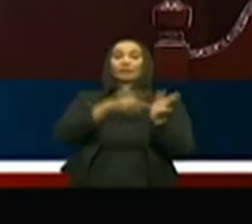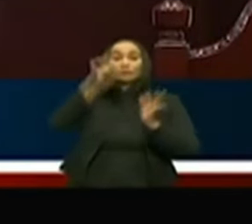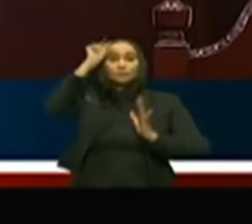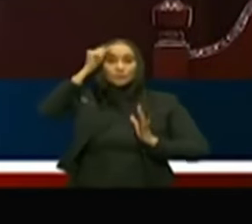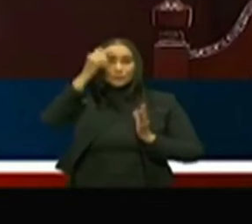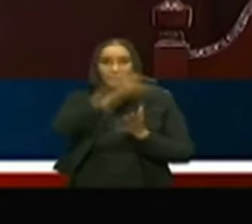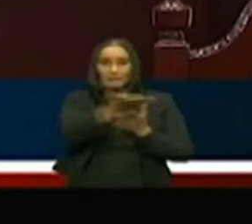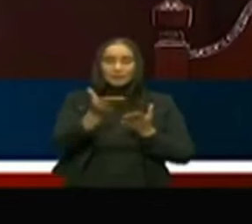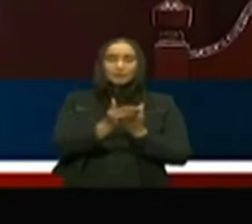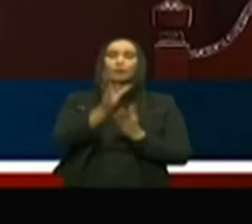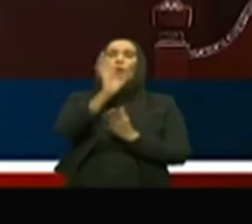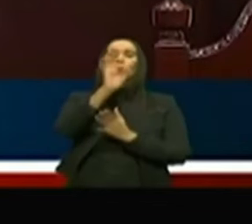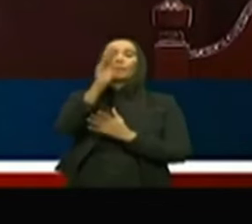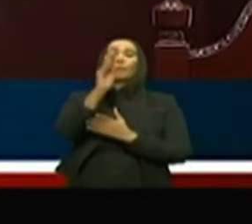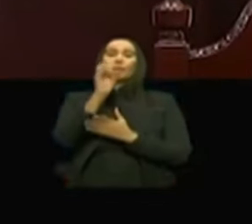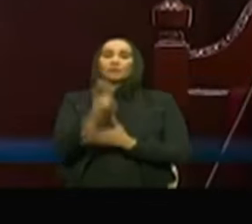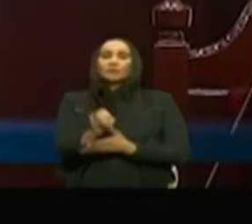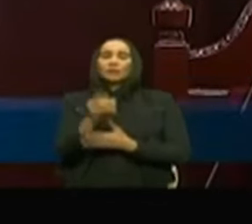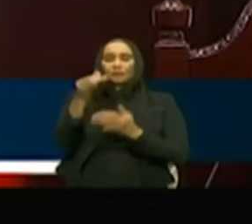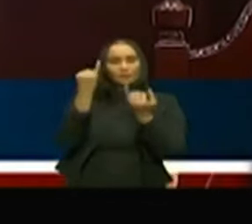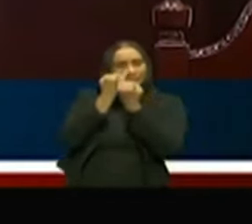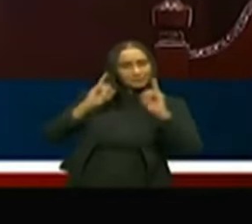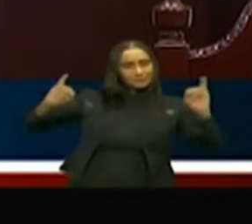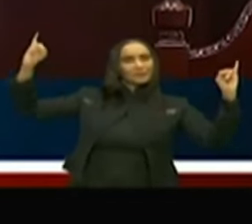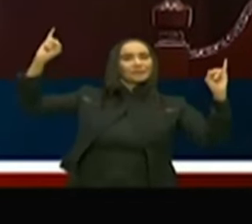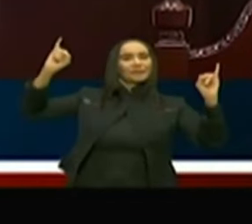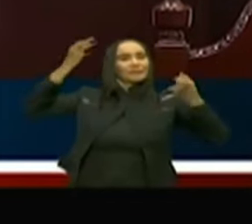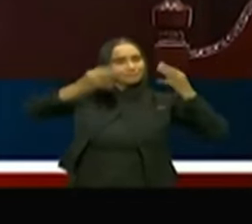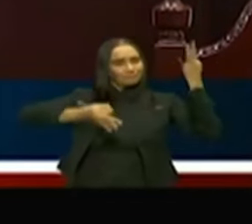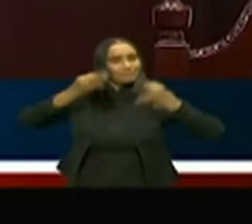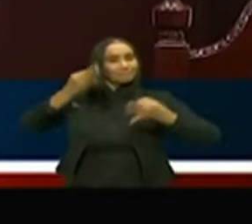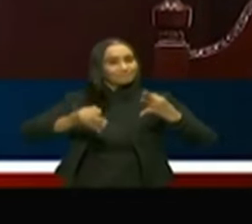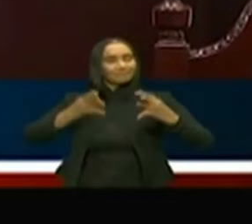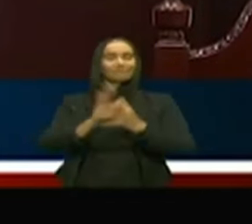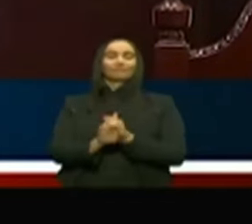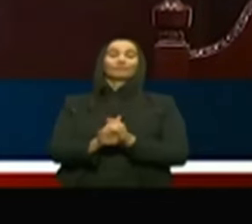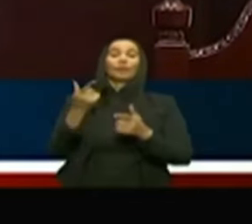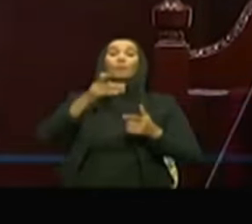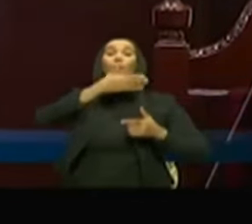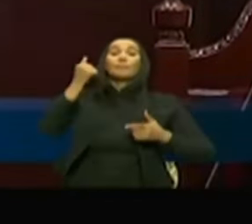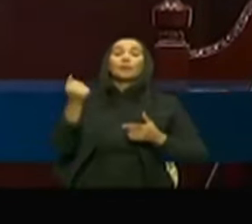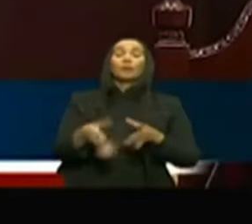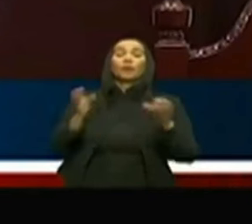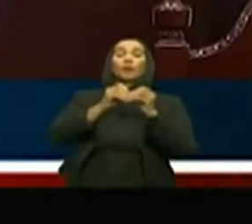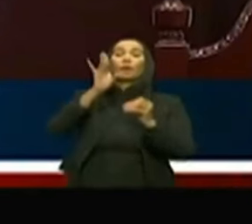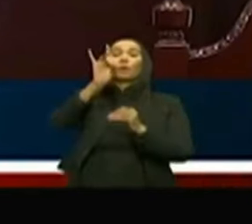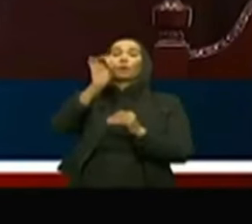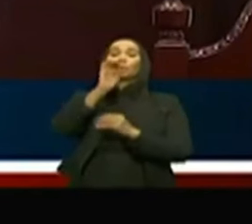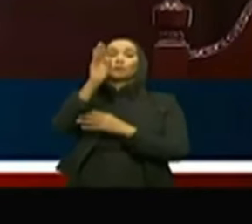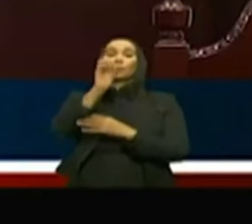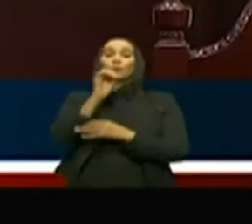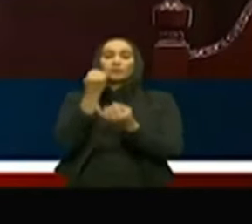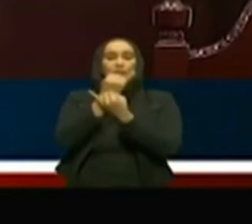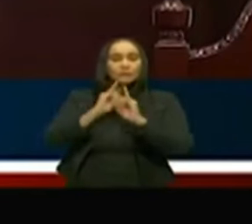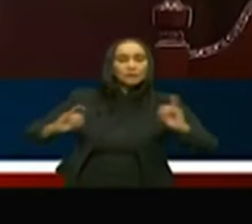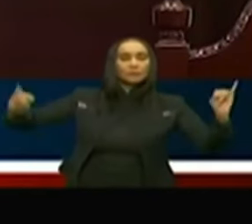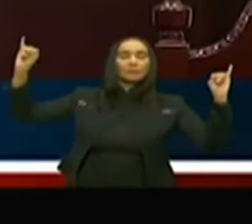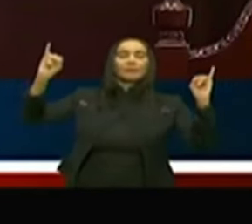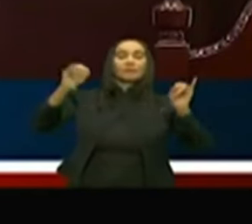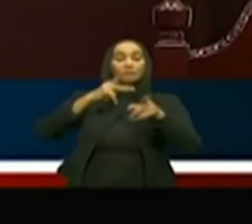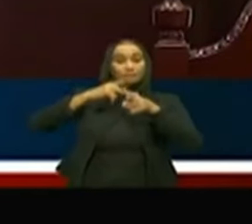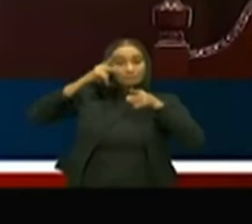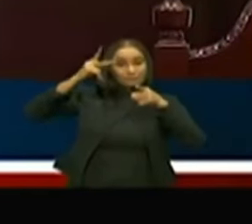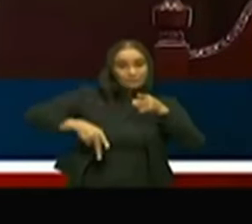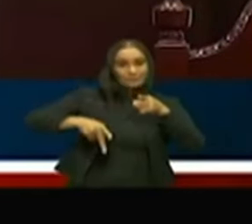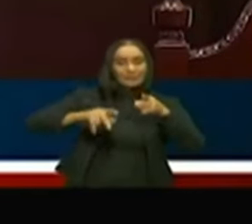Estado, un 9% la independencia de la justicia. Hemos mejorado en un 8% en independencia y